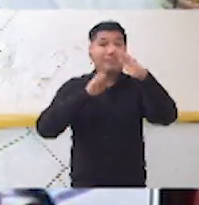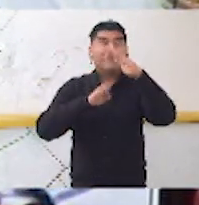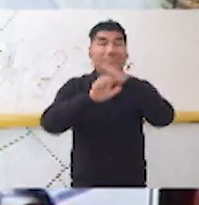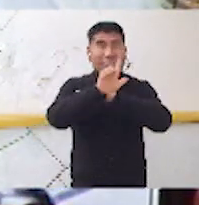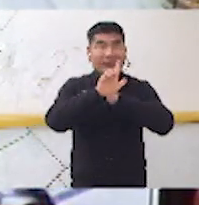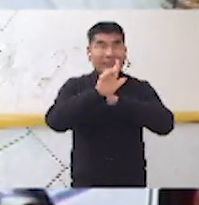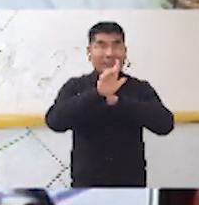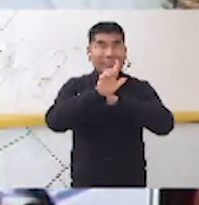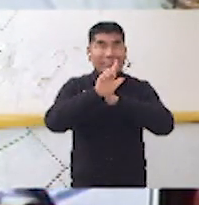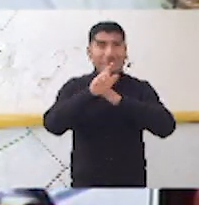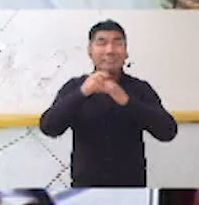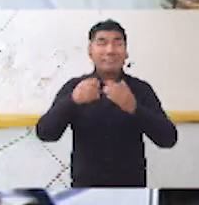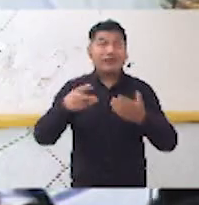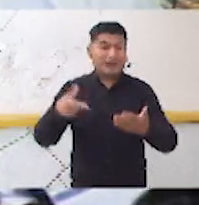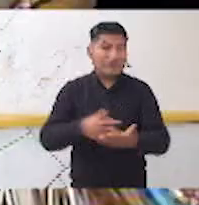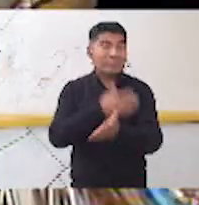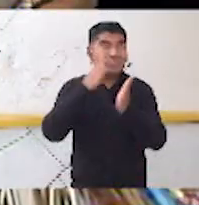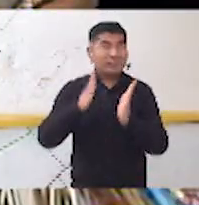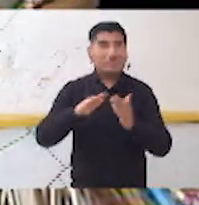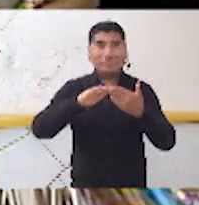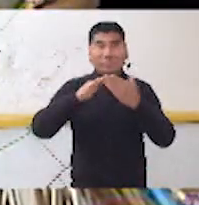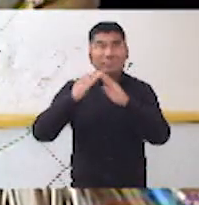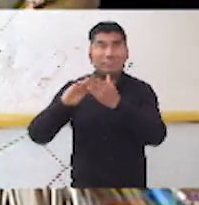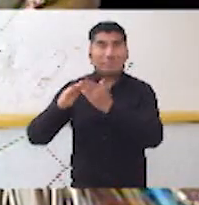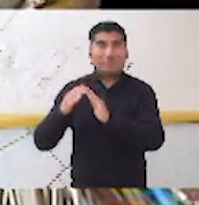que hace pastor del pueblo.